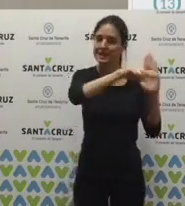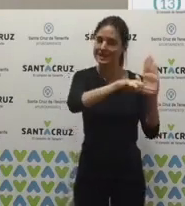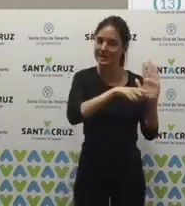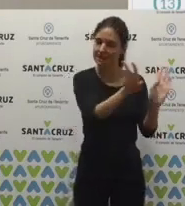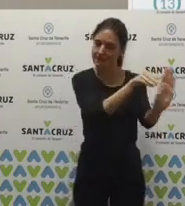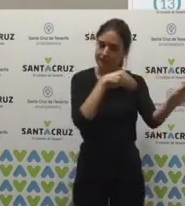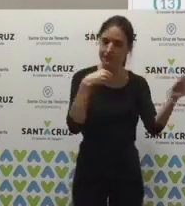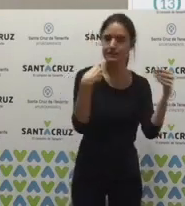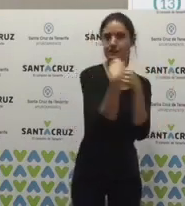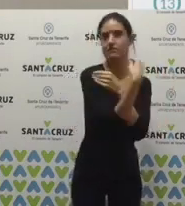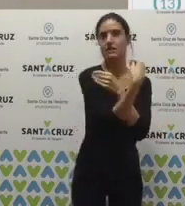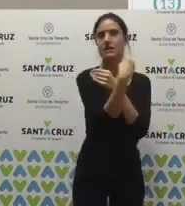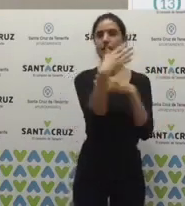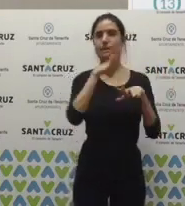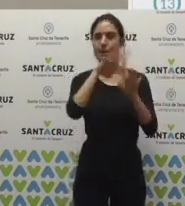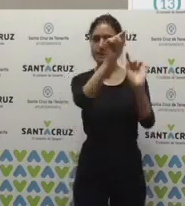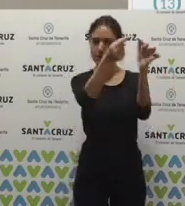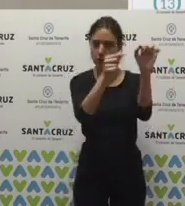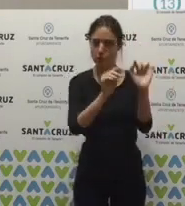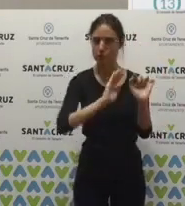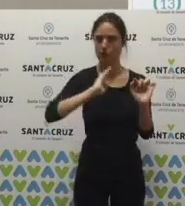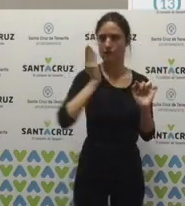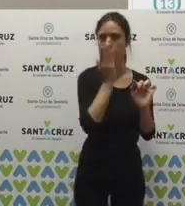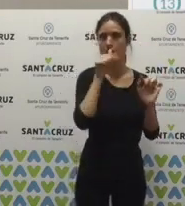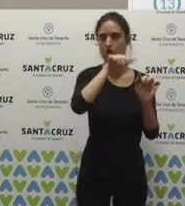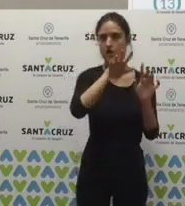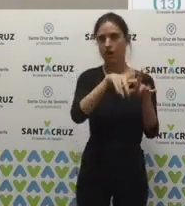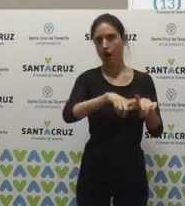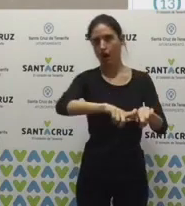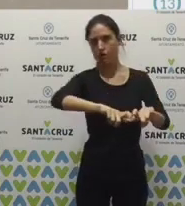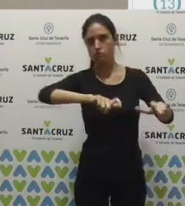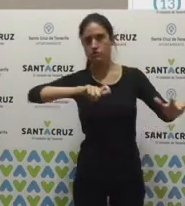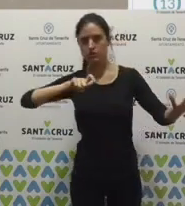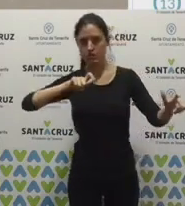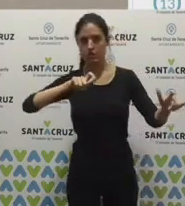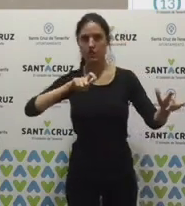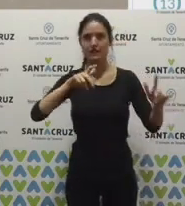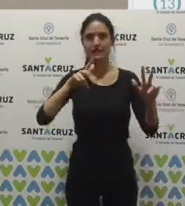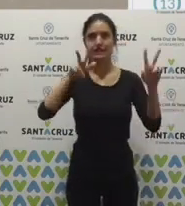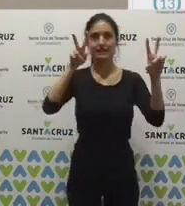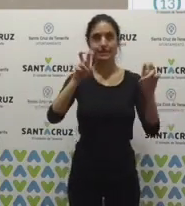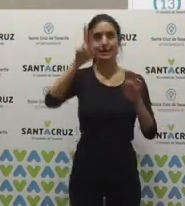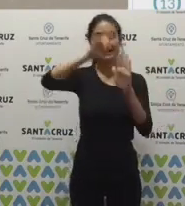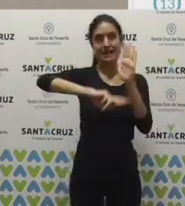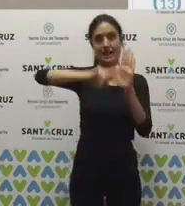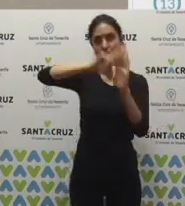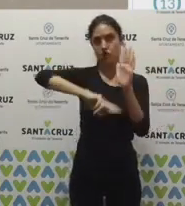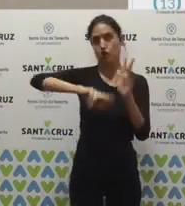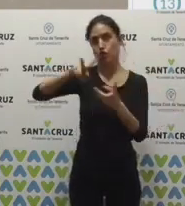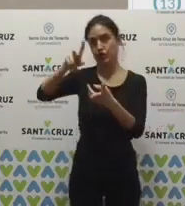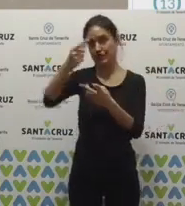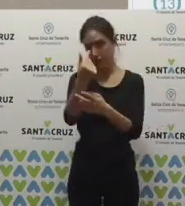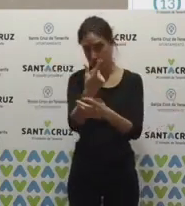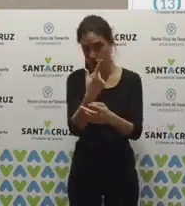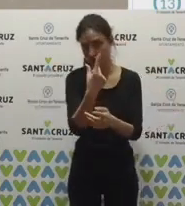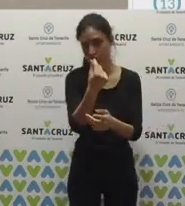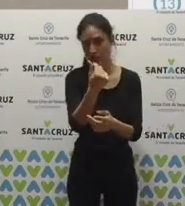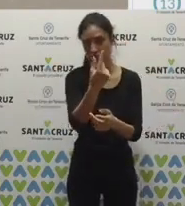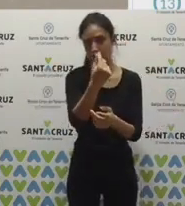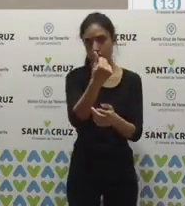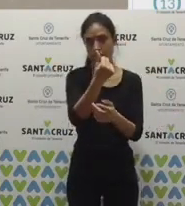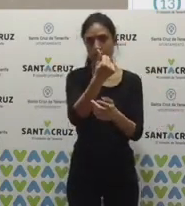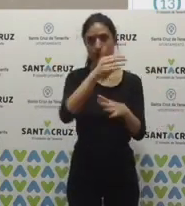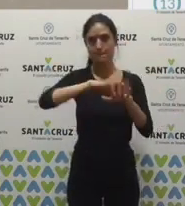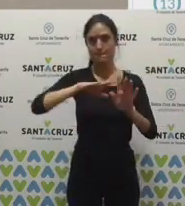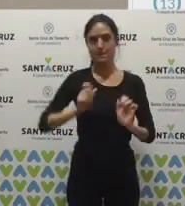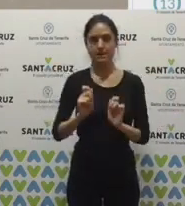estabilidad presupuestaria y regla del gasto en el uso de remanentes de tesorería que permitan el uso de los excedentes locales para los gastos